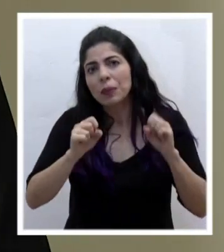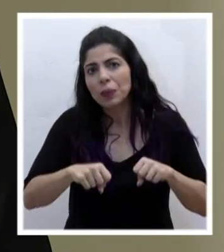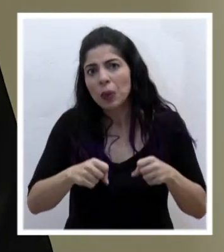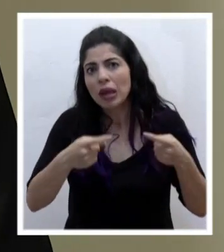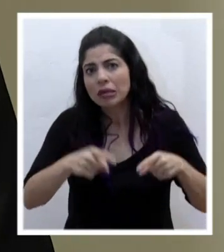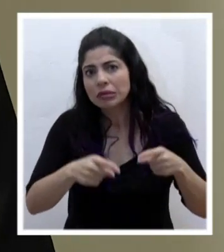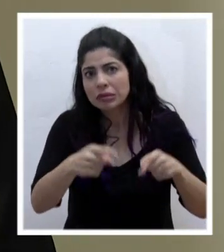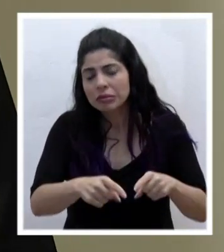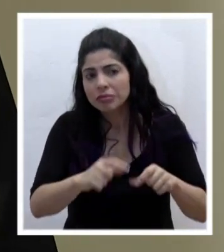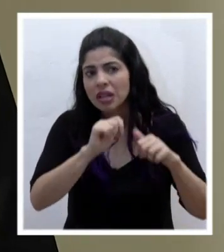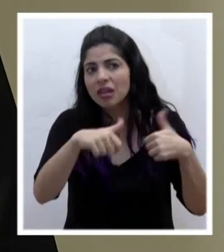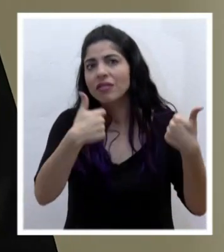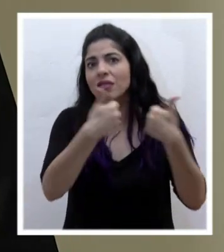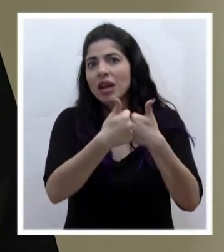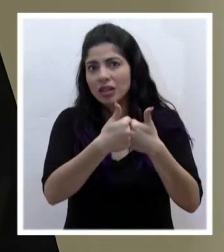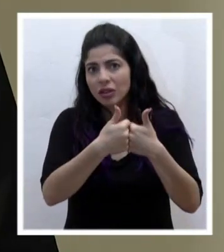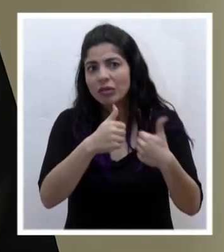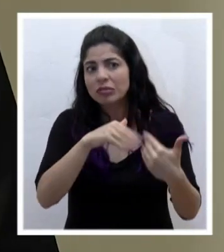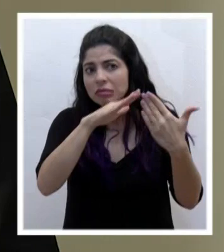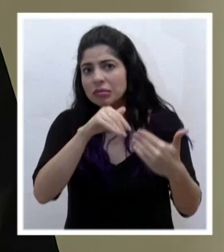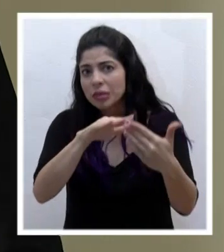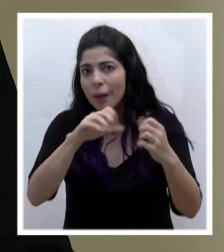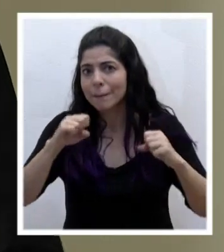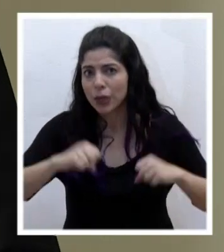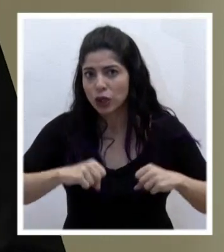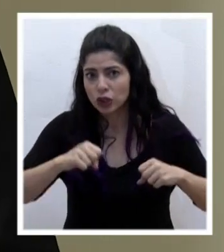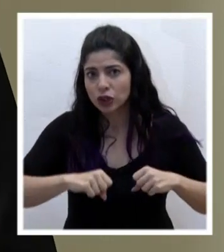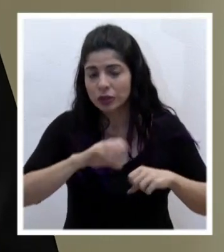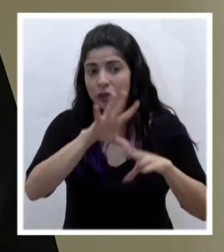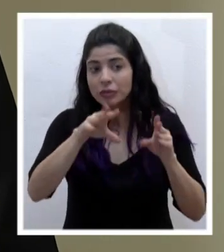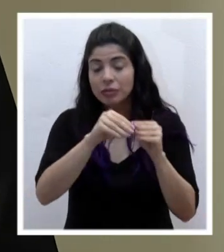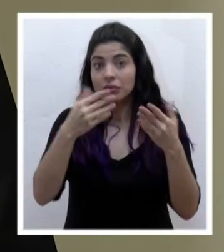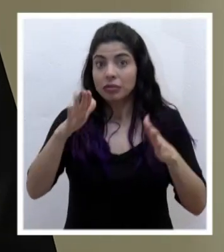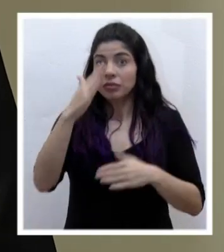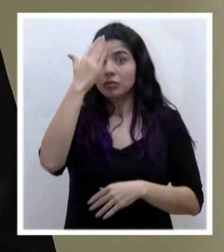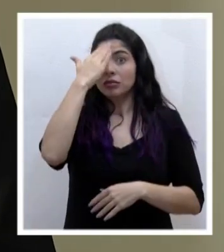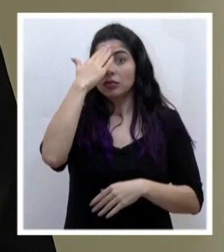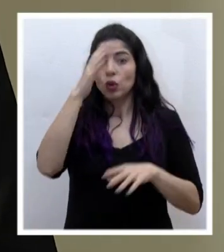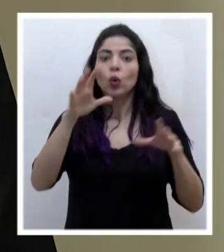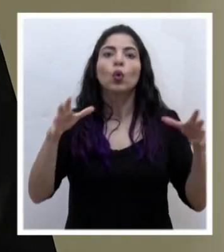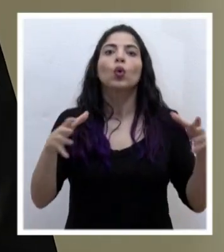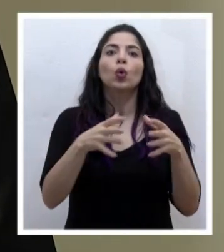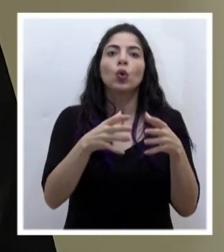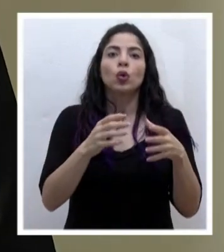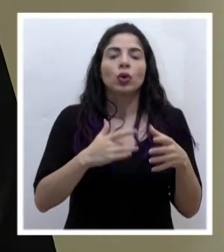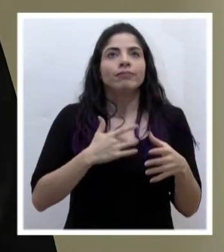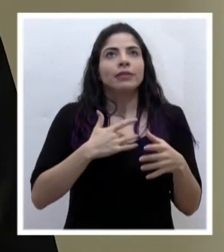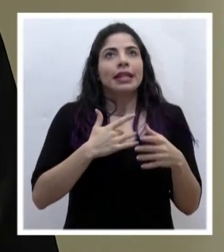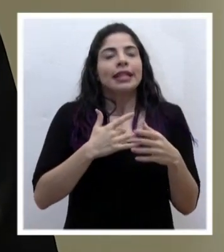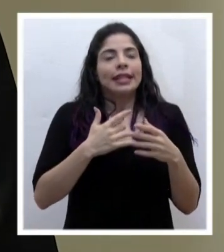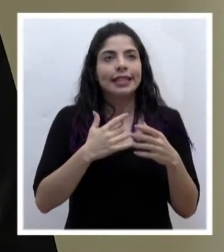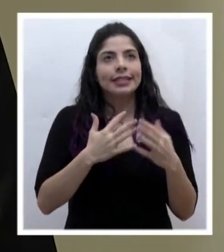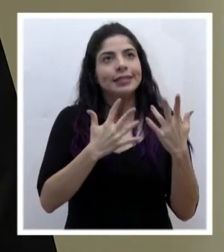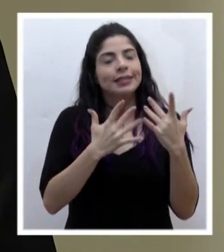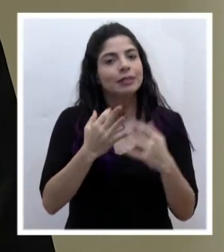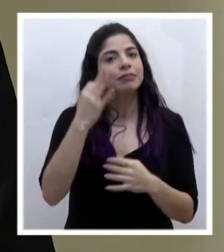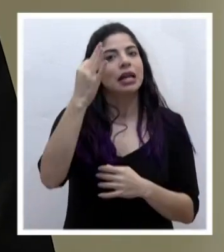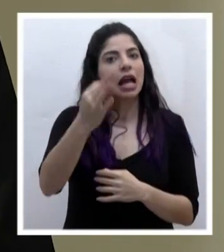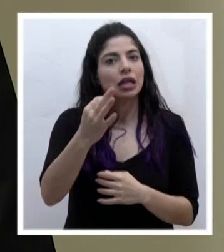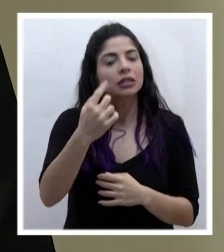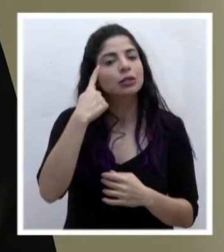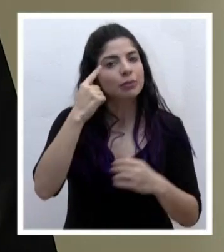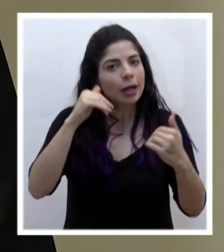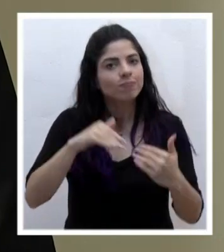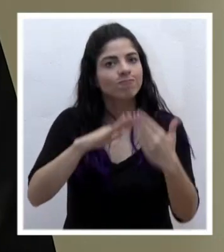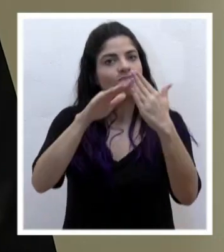van a enfrentar y entre todos juntos tengan la esperanza suficiente para